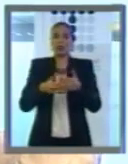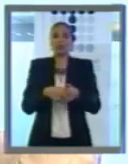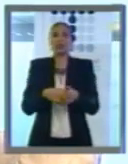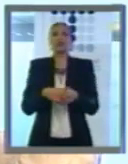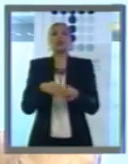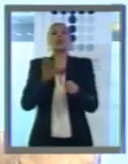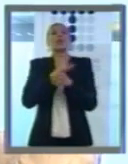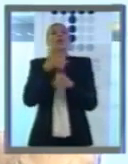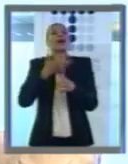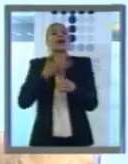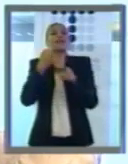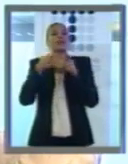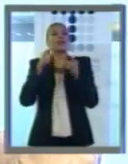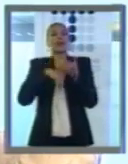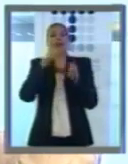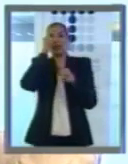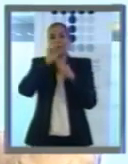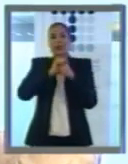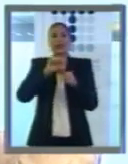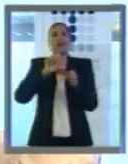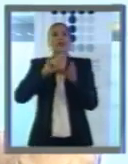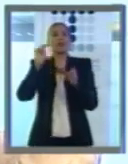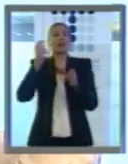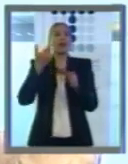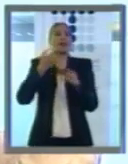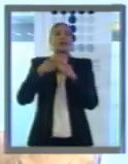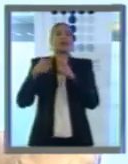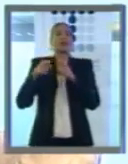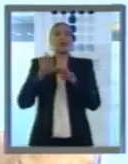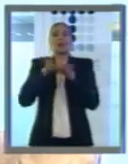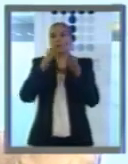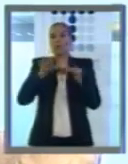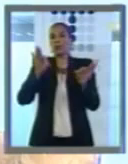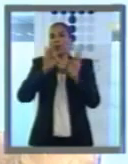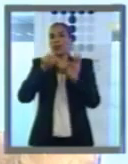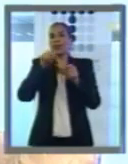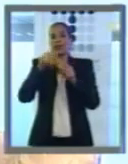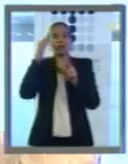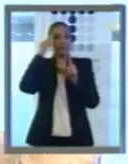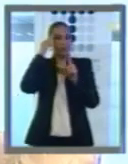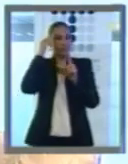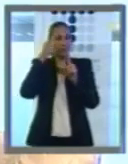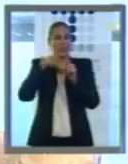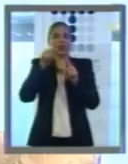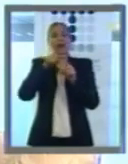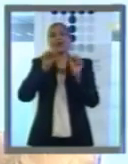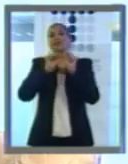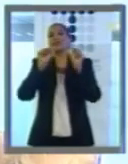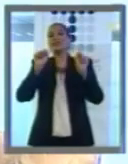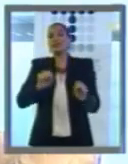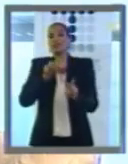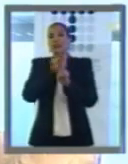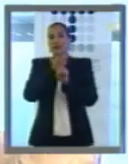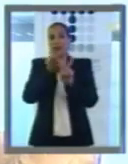con la existencia de un secretario técnico robusto, que este personaje va a ser clave, yo creo que para ambos sistemas,